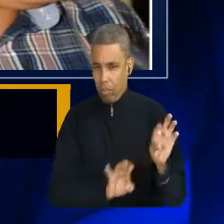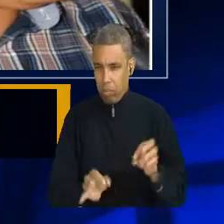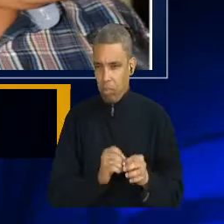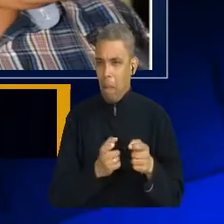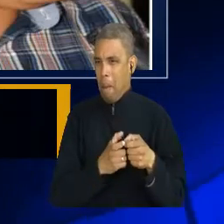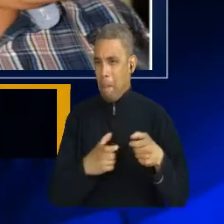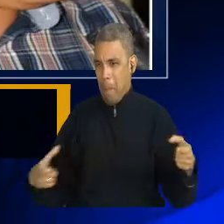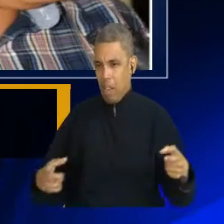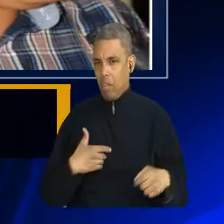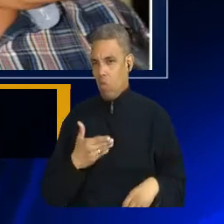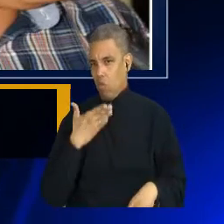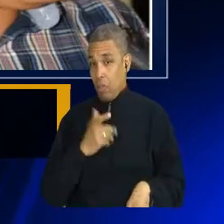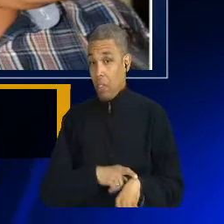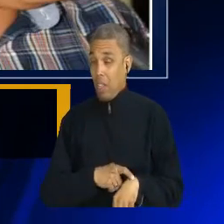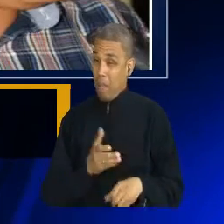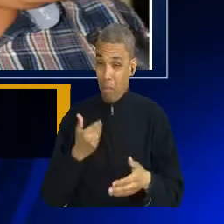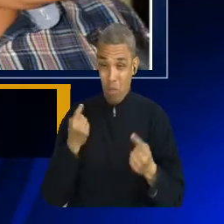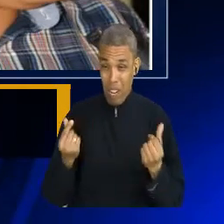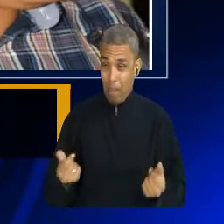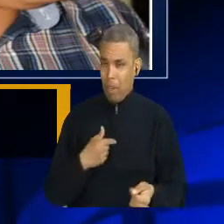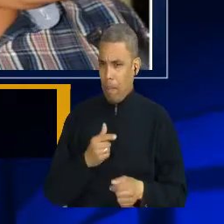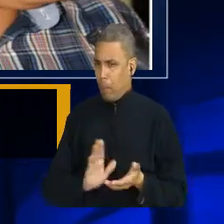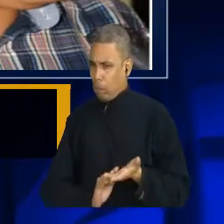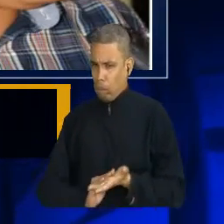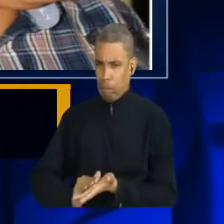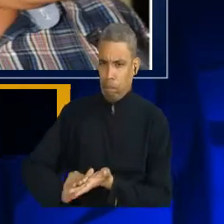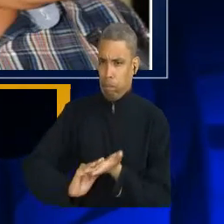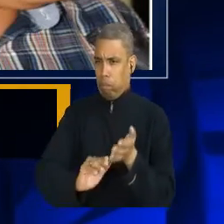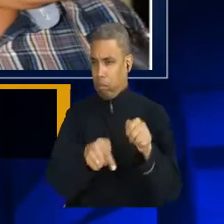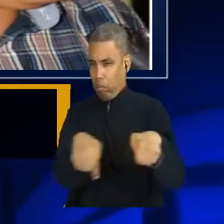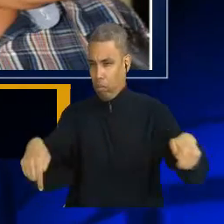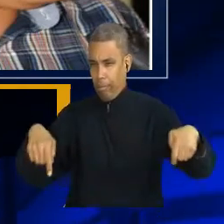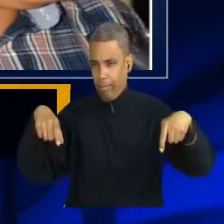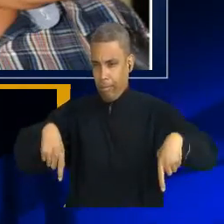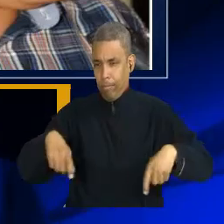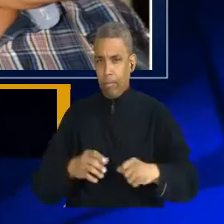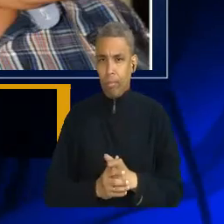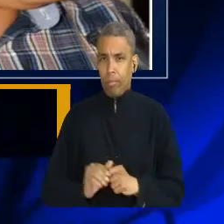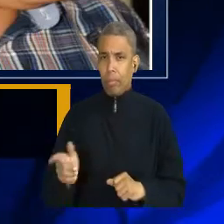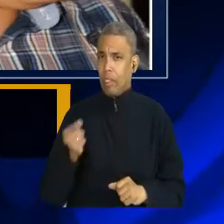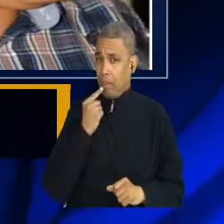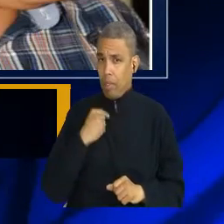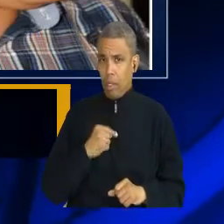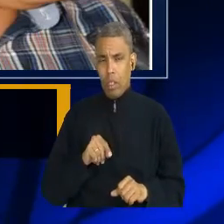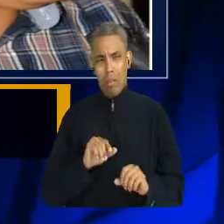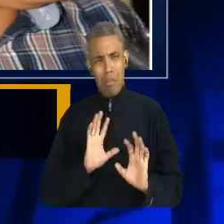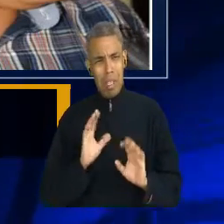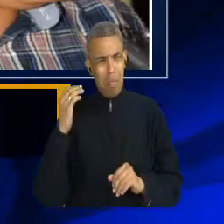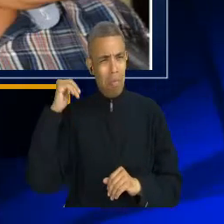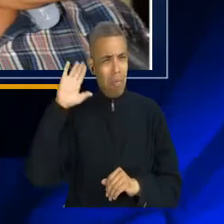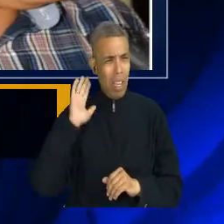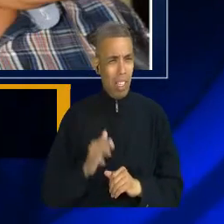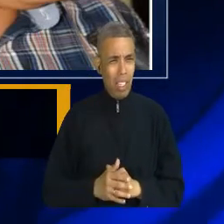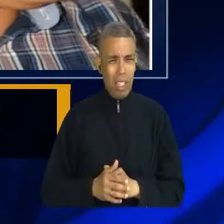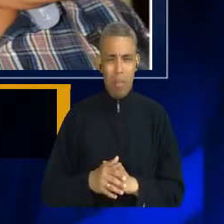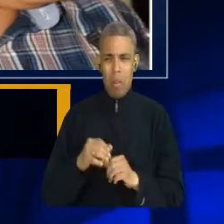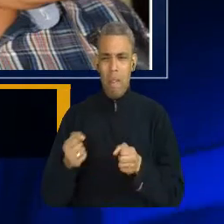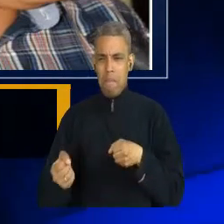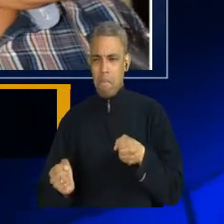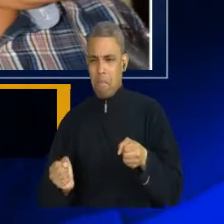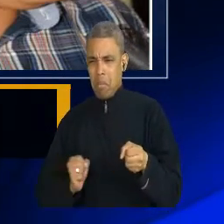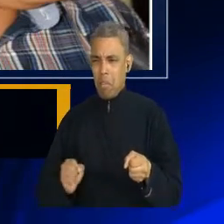primera actividades que realizaban la realizaban era con maquinaria pesada, lo cual pues no requerían de